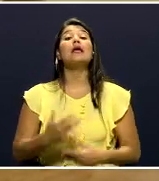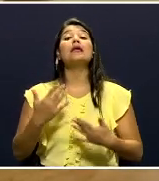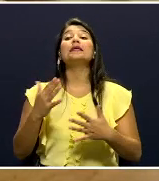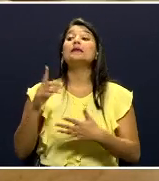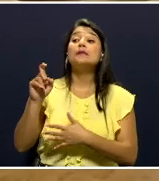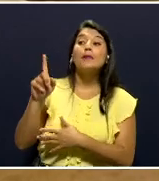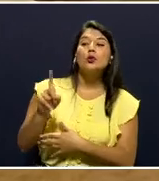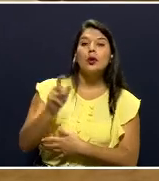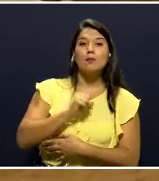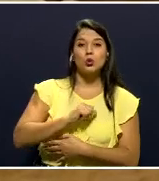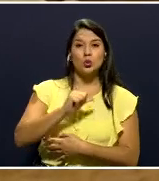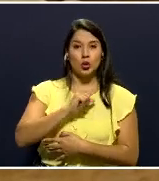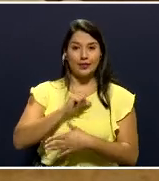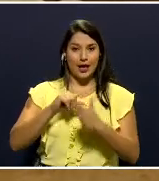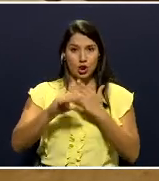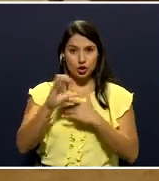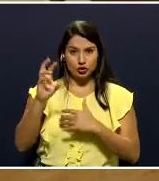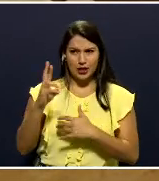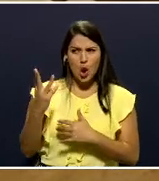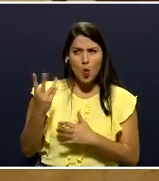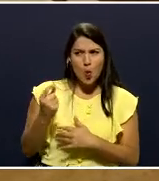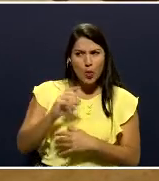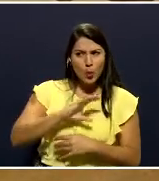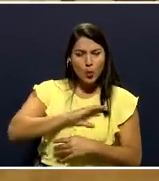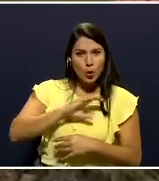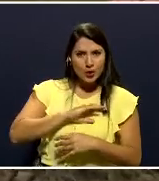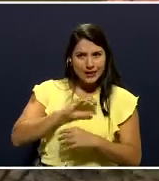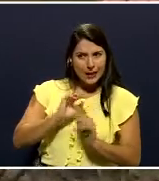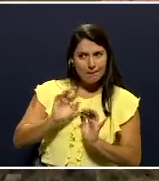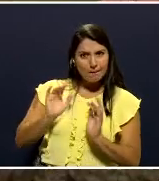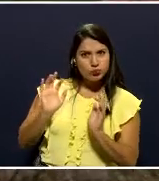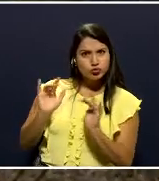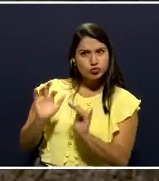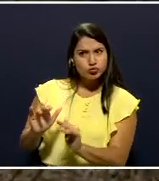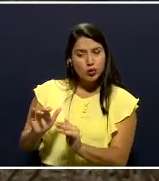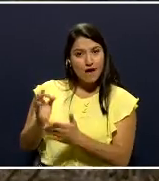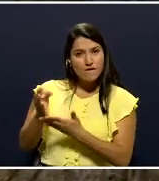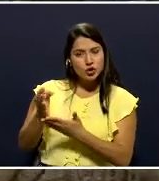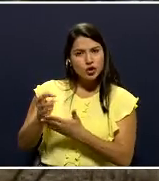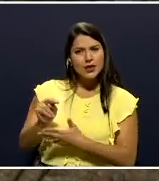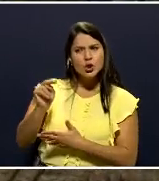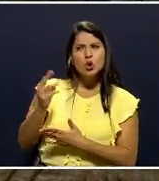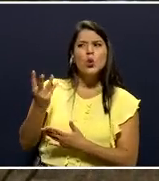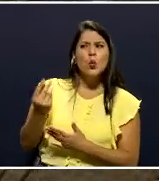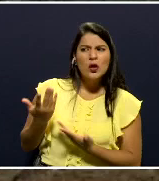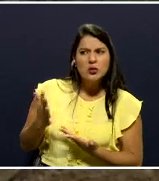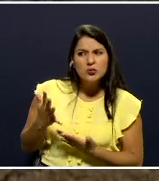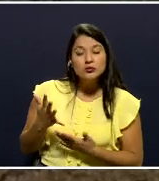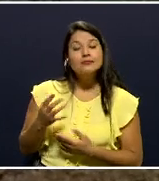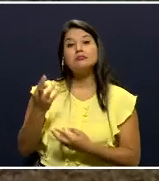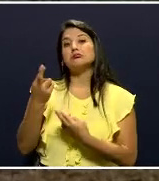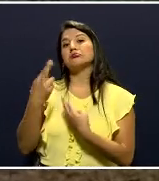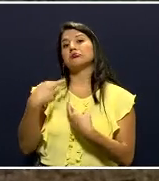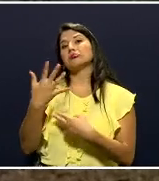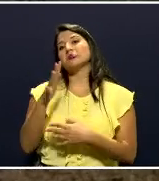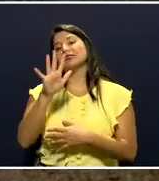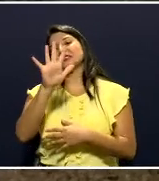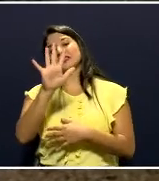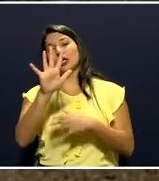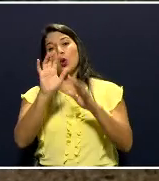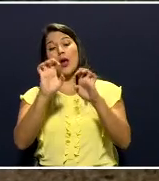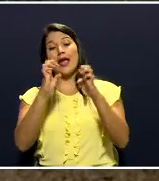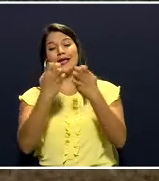de nuestro país por la cantidad de oficiales que podrían estar participando del operativo, se nos indicó que serían más de 5